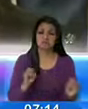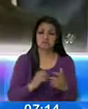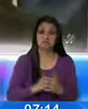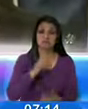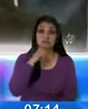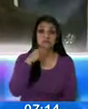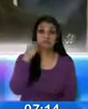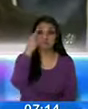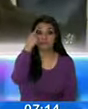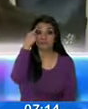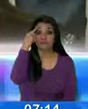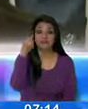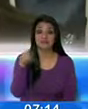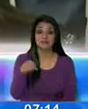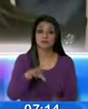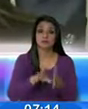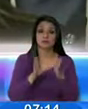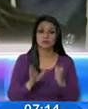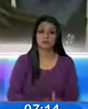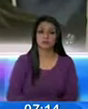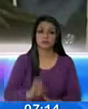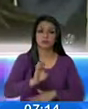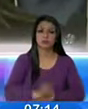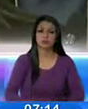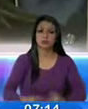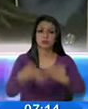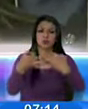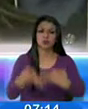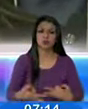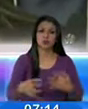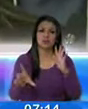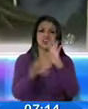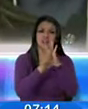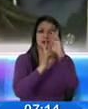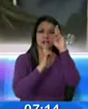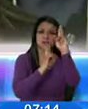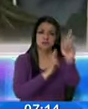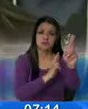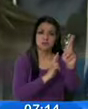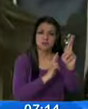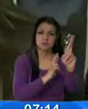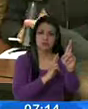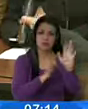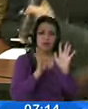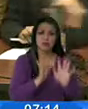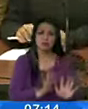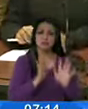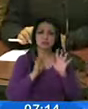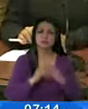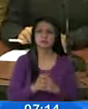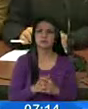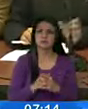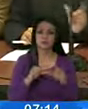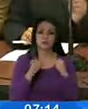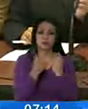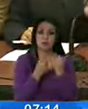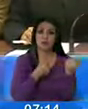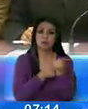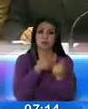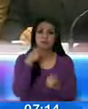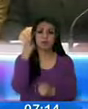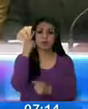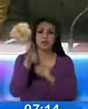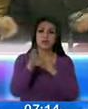como ciudadano ecuatoriano, cumplirá ante la ley bajo todo lo que ella concibe. Los correístas aseguraron su respaldo